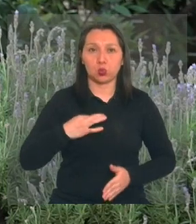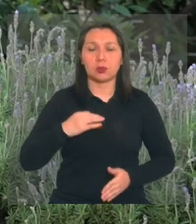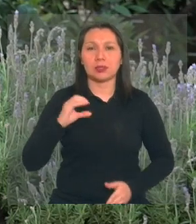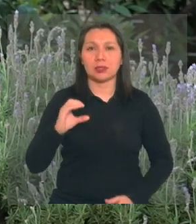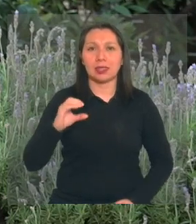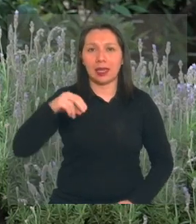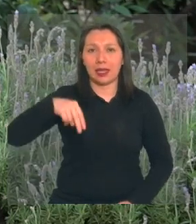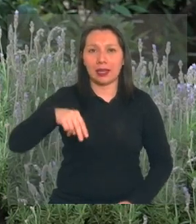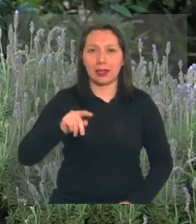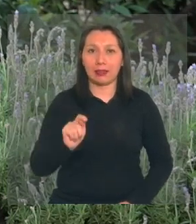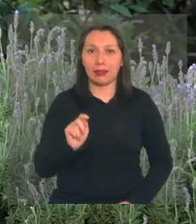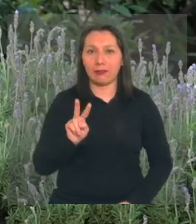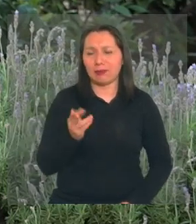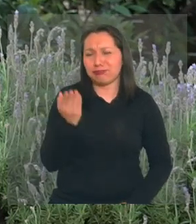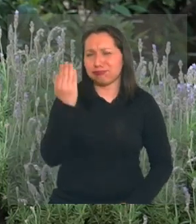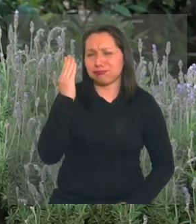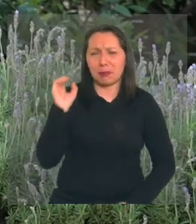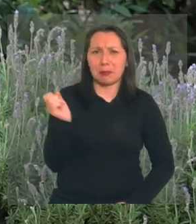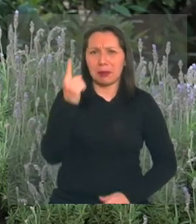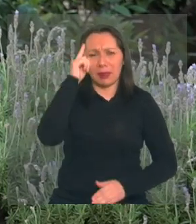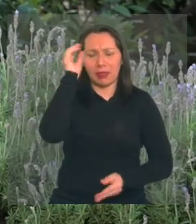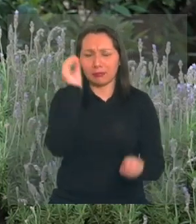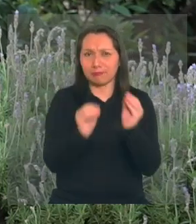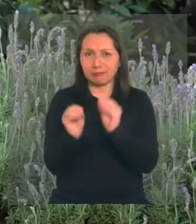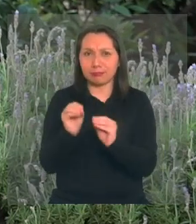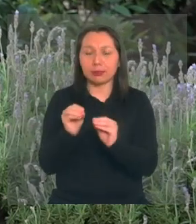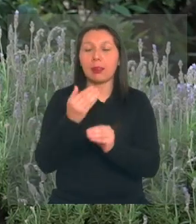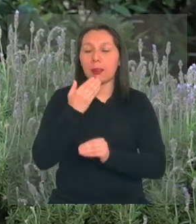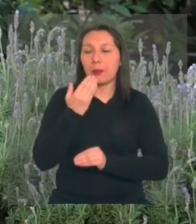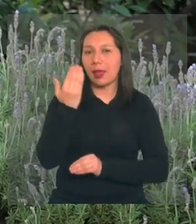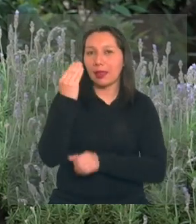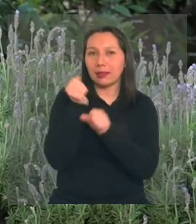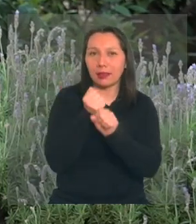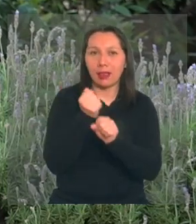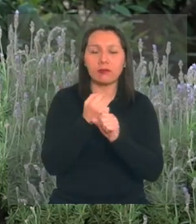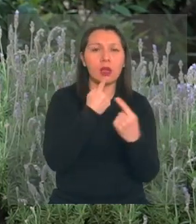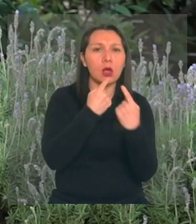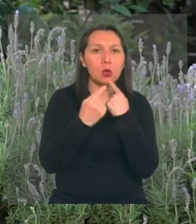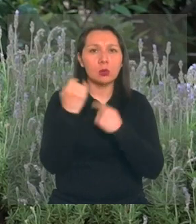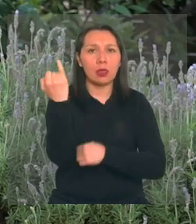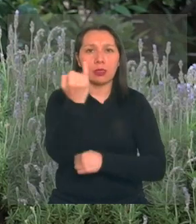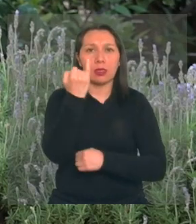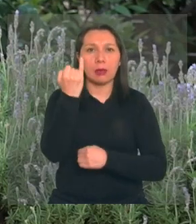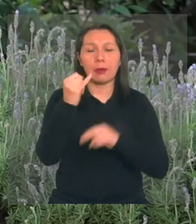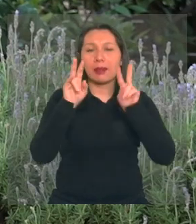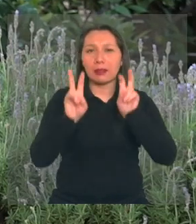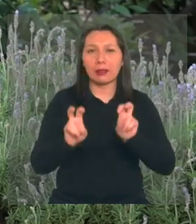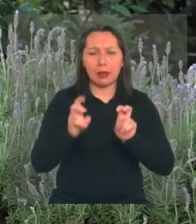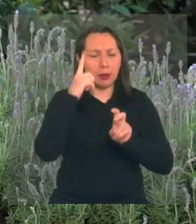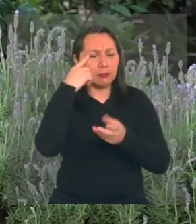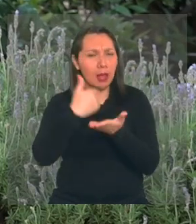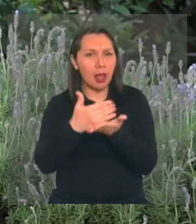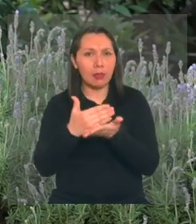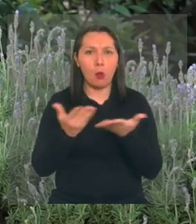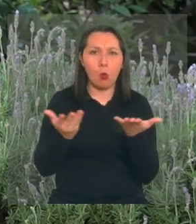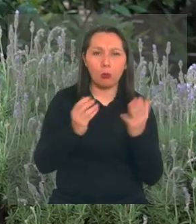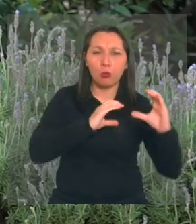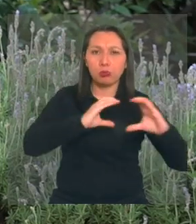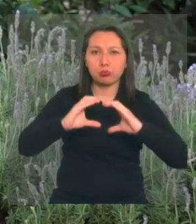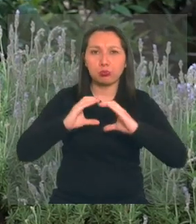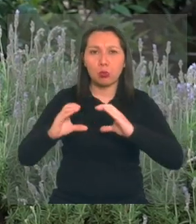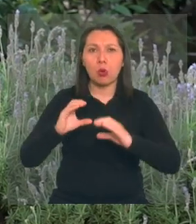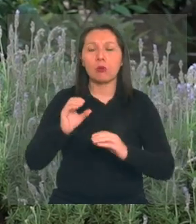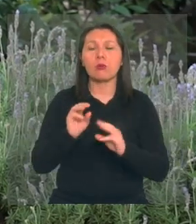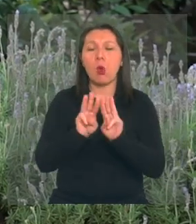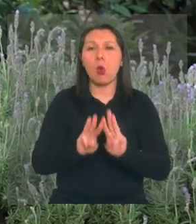CNTV en su momento. Ha trabajado además como consultora independiente en materia de estrategia comunicacional, ONU